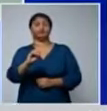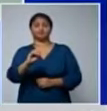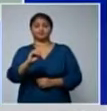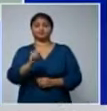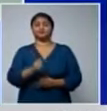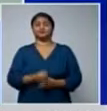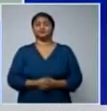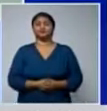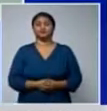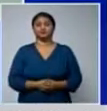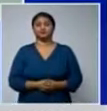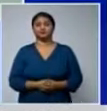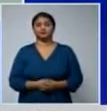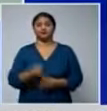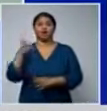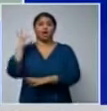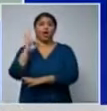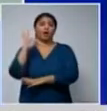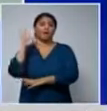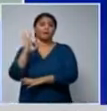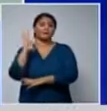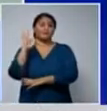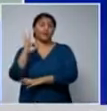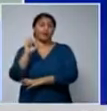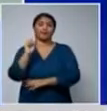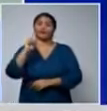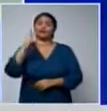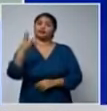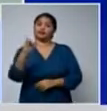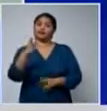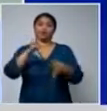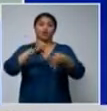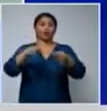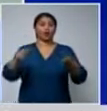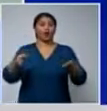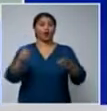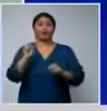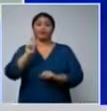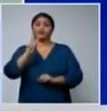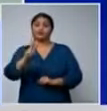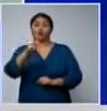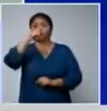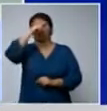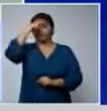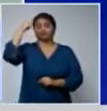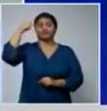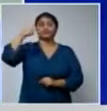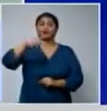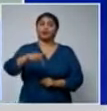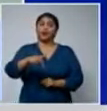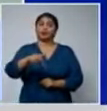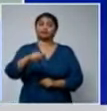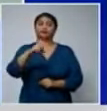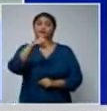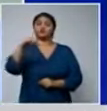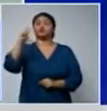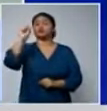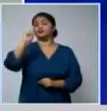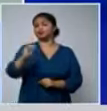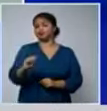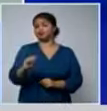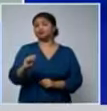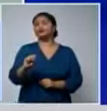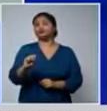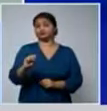La Palma con 3, Guanes con 2, San Juan y Martínez y Consolación del Sur